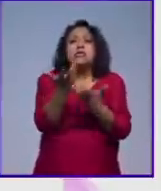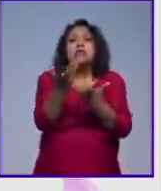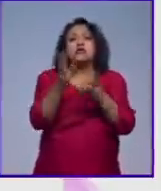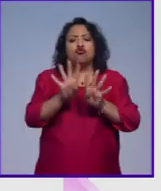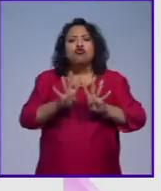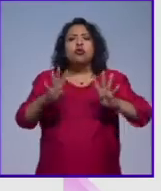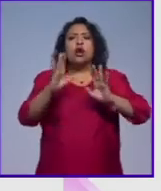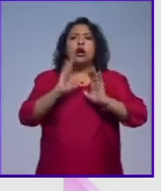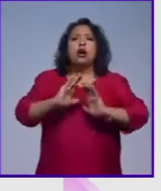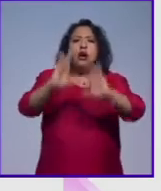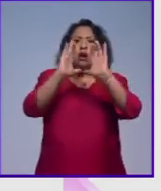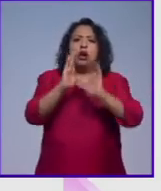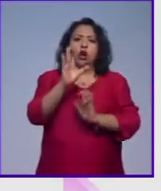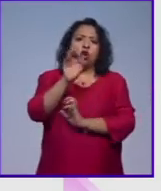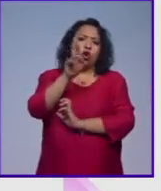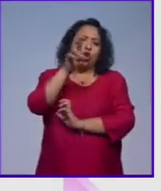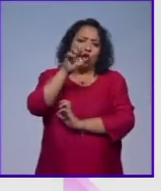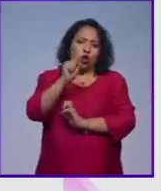coros.